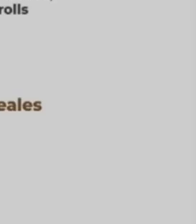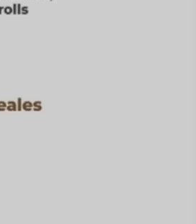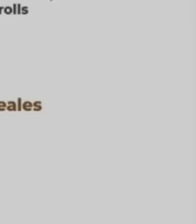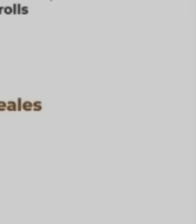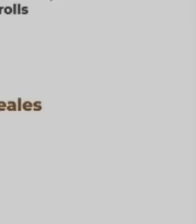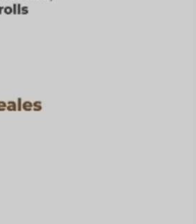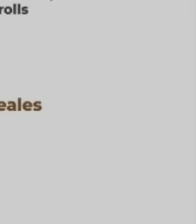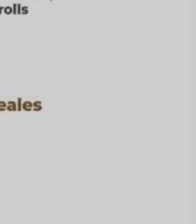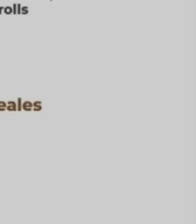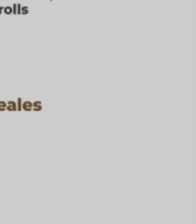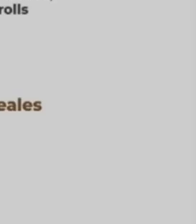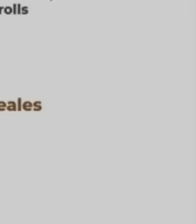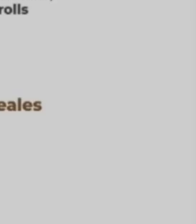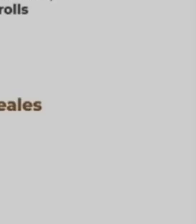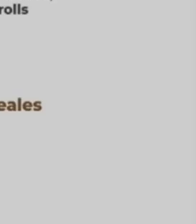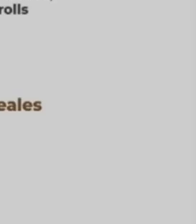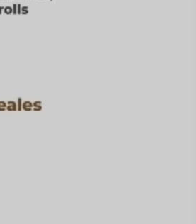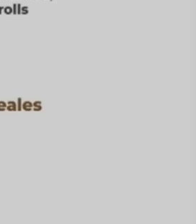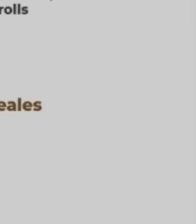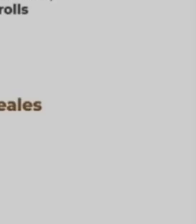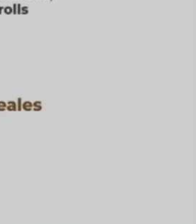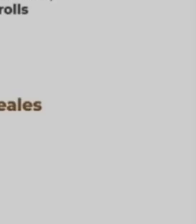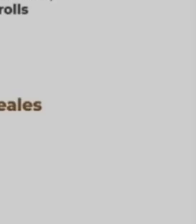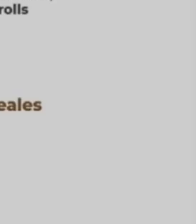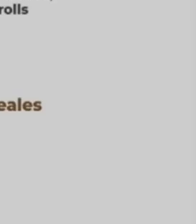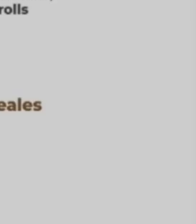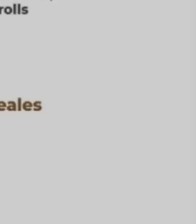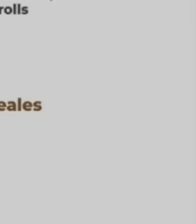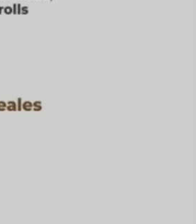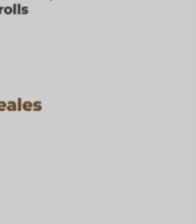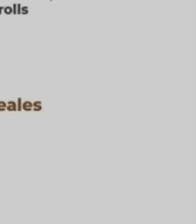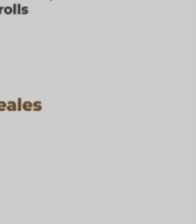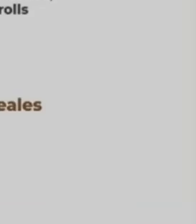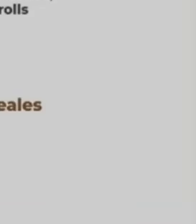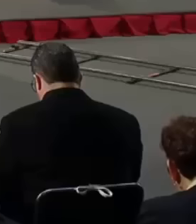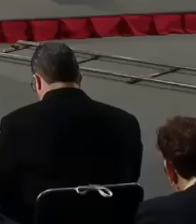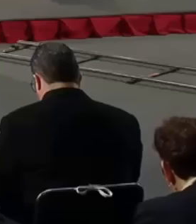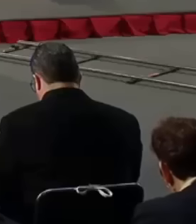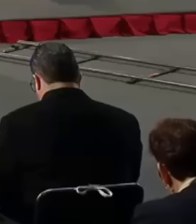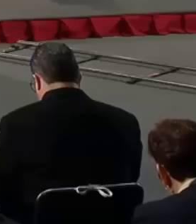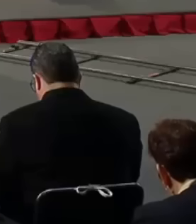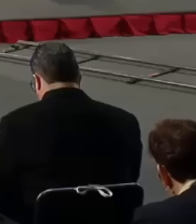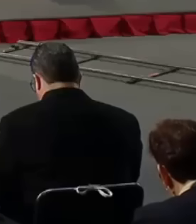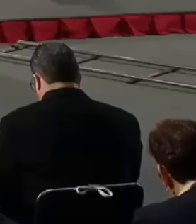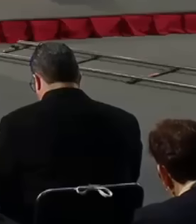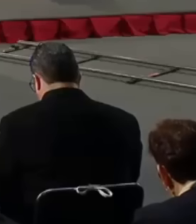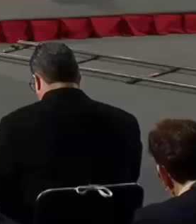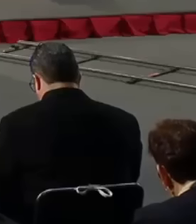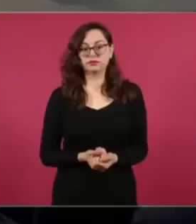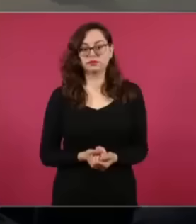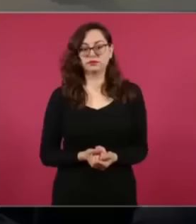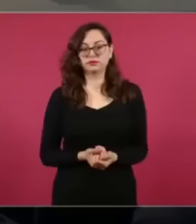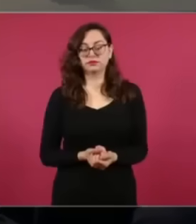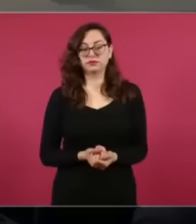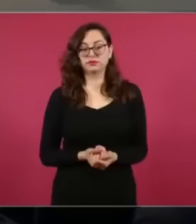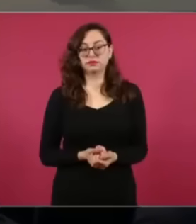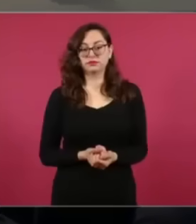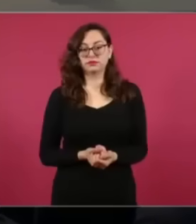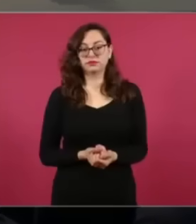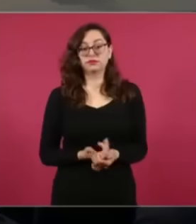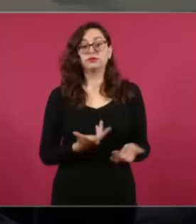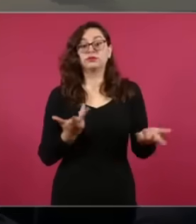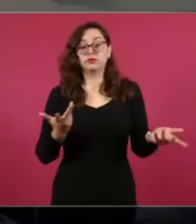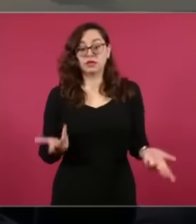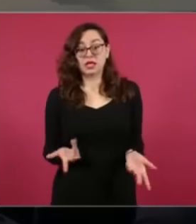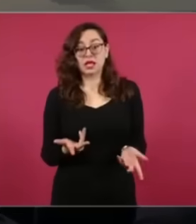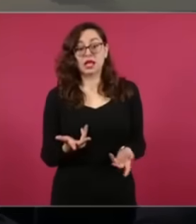era un ataque al gobierno de México tratando de involucrarlo con el narcotráfico y las cuentas